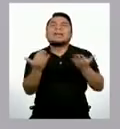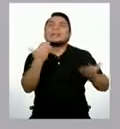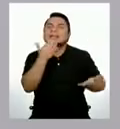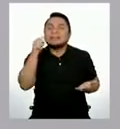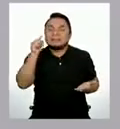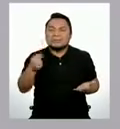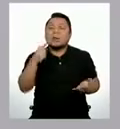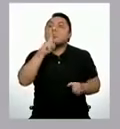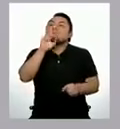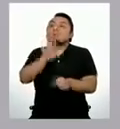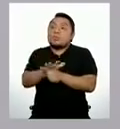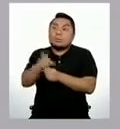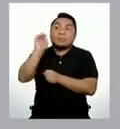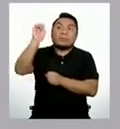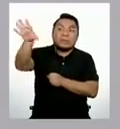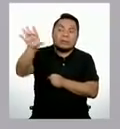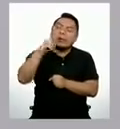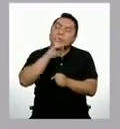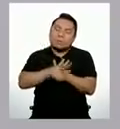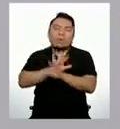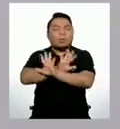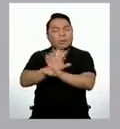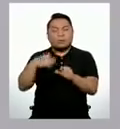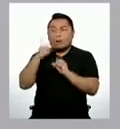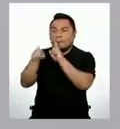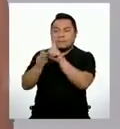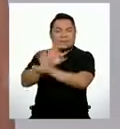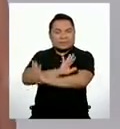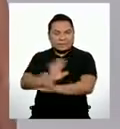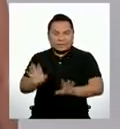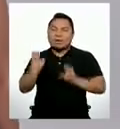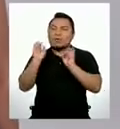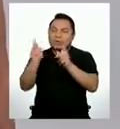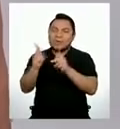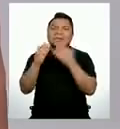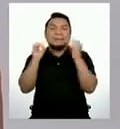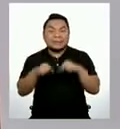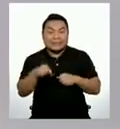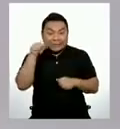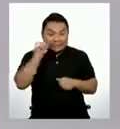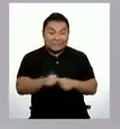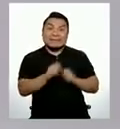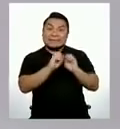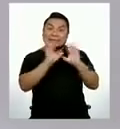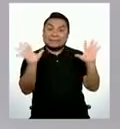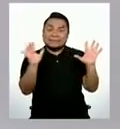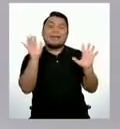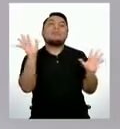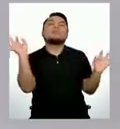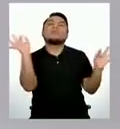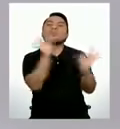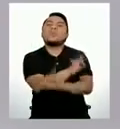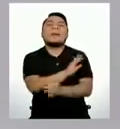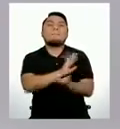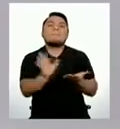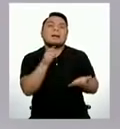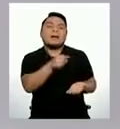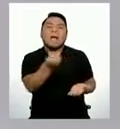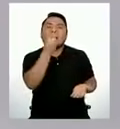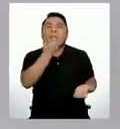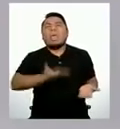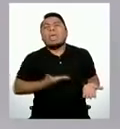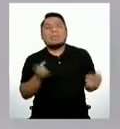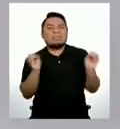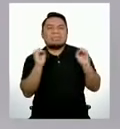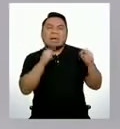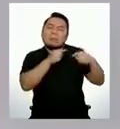quien le hiciste la promesa y ya no te vuelvo a preguntar! Desde ese día nunca más pasaron hambre,